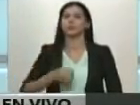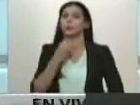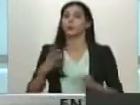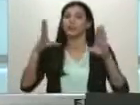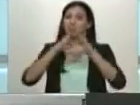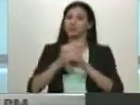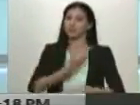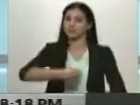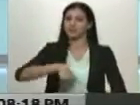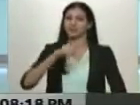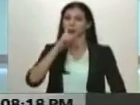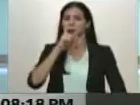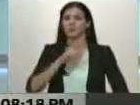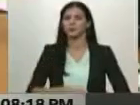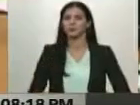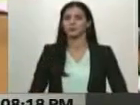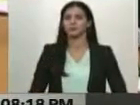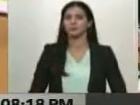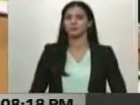noches, presidente.